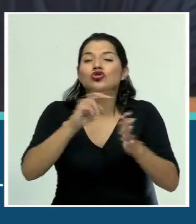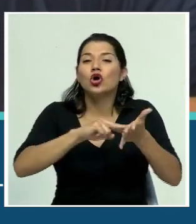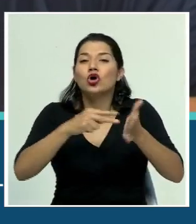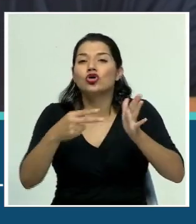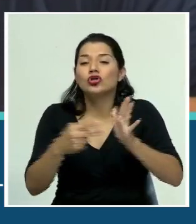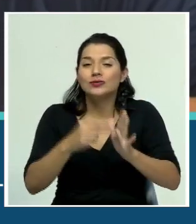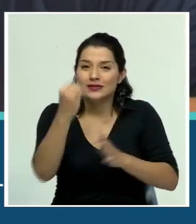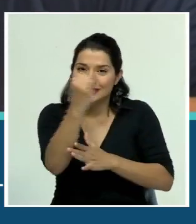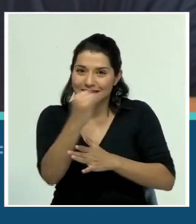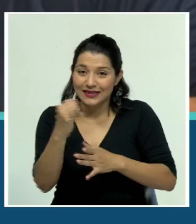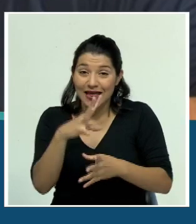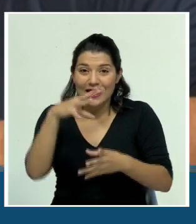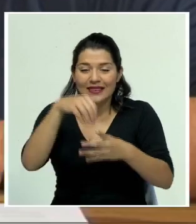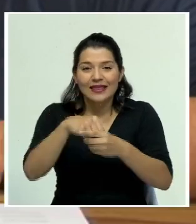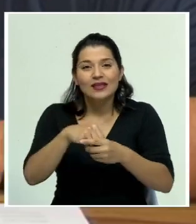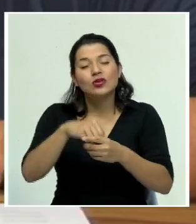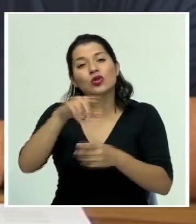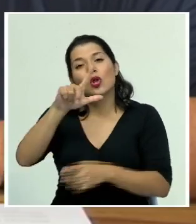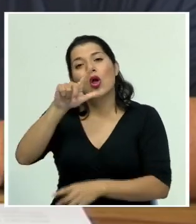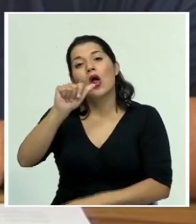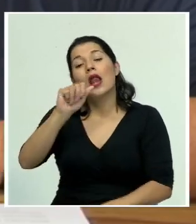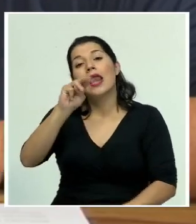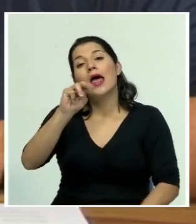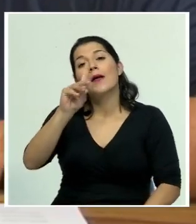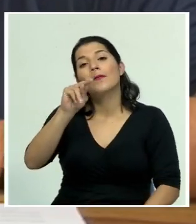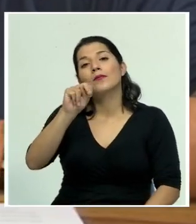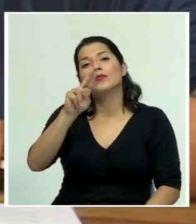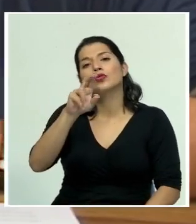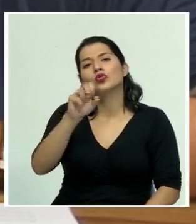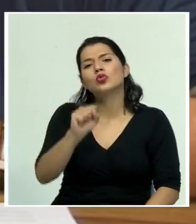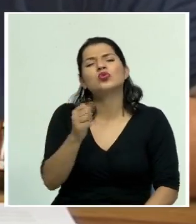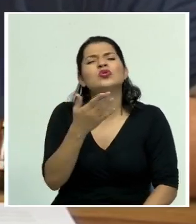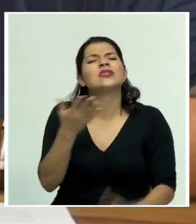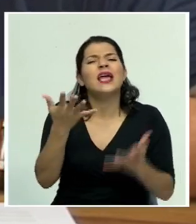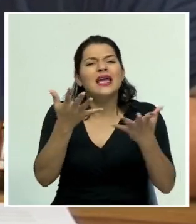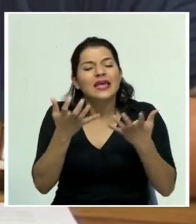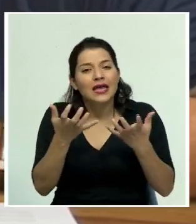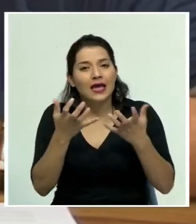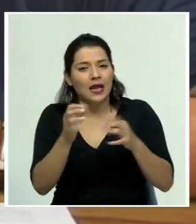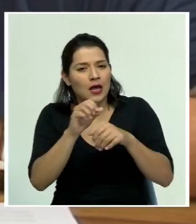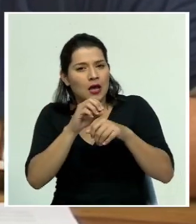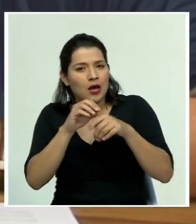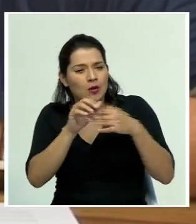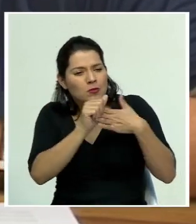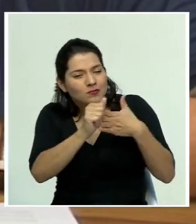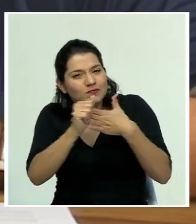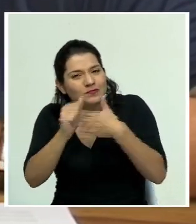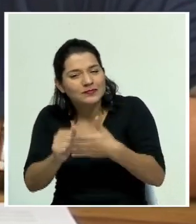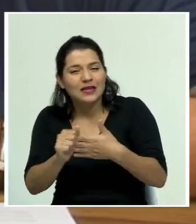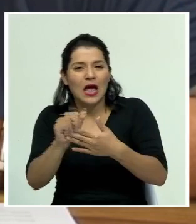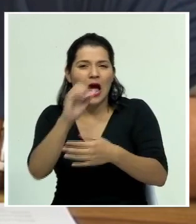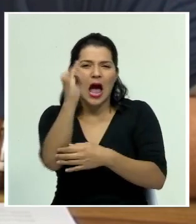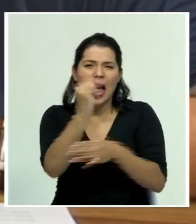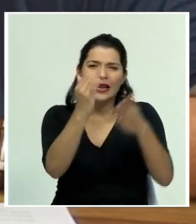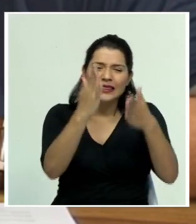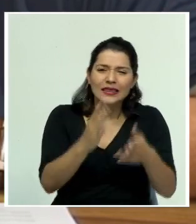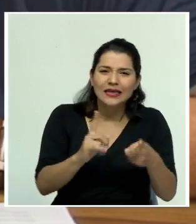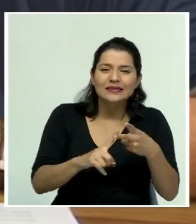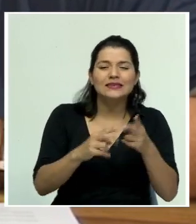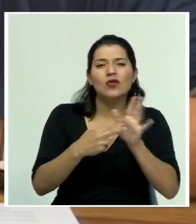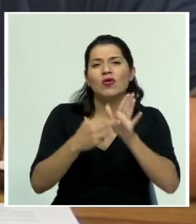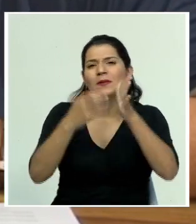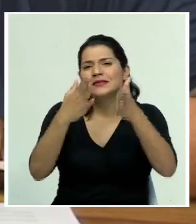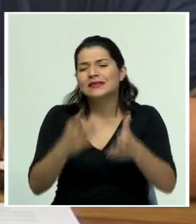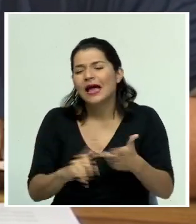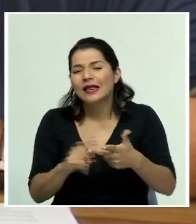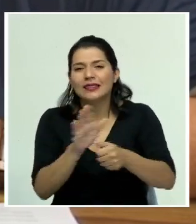la aceleradora Latmus, que busca orientar a los diferentes artistas, a los gestores, managers y todos los que representan